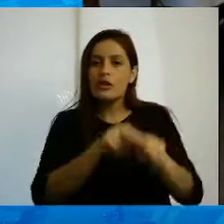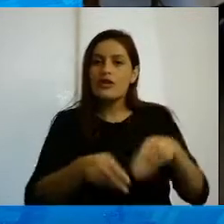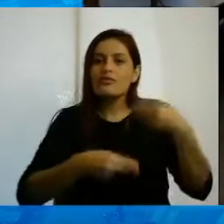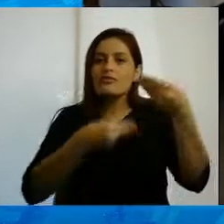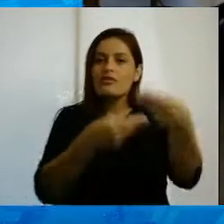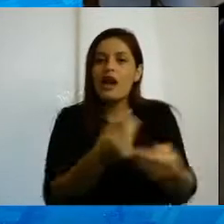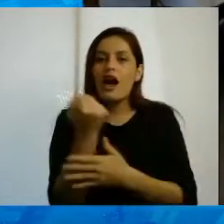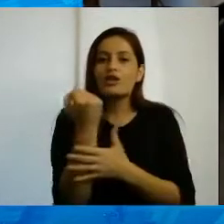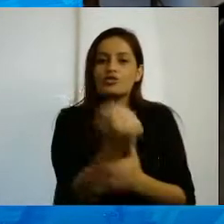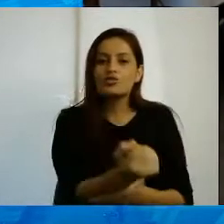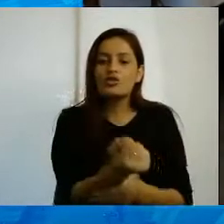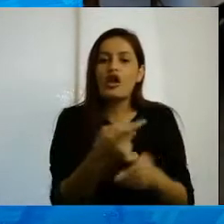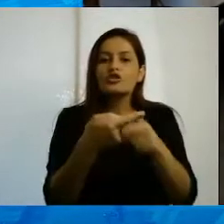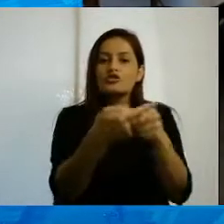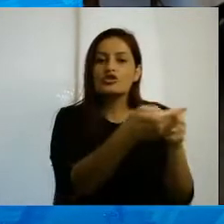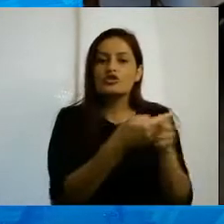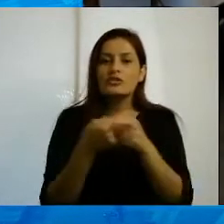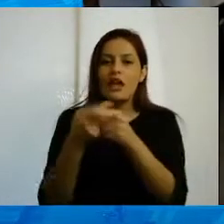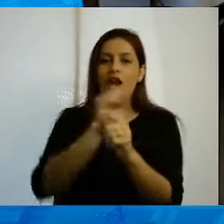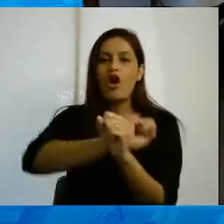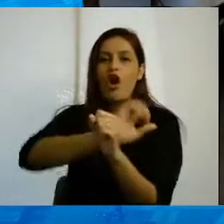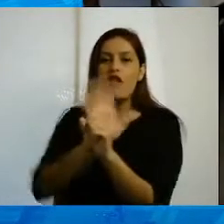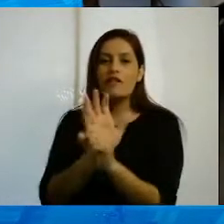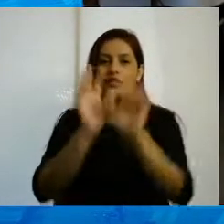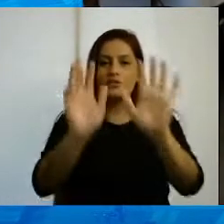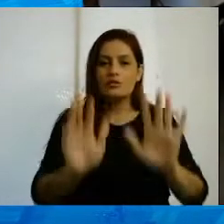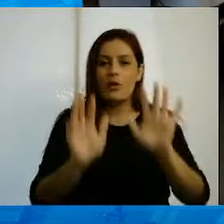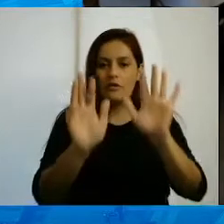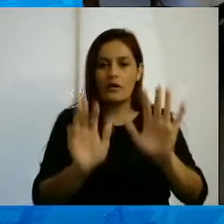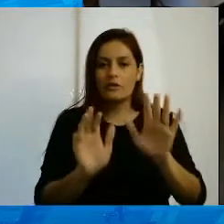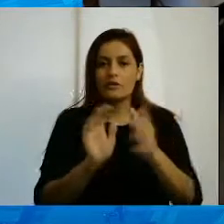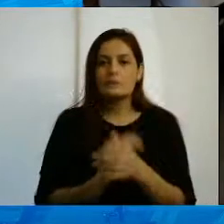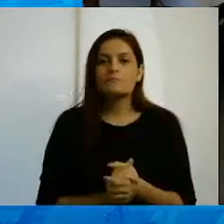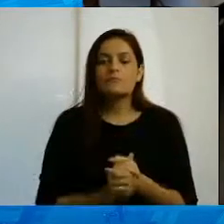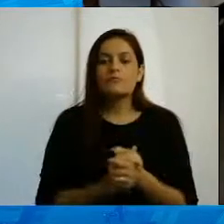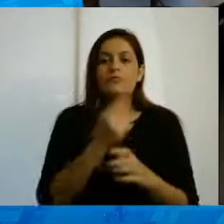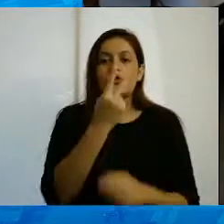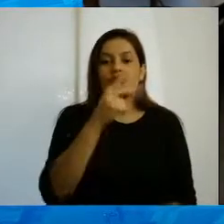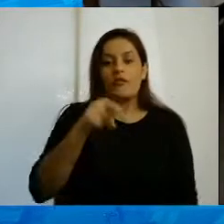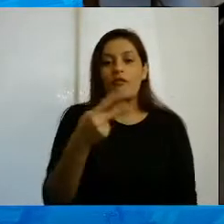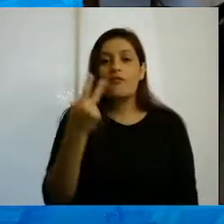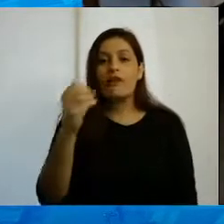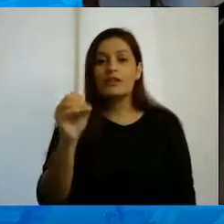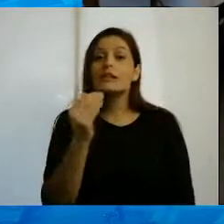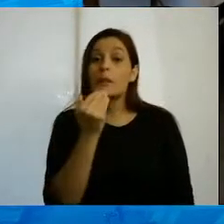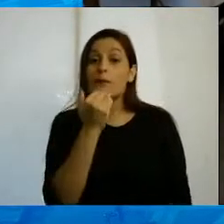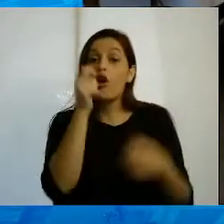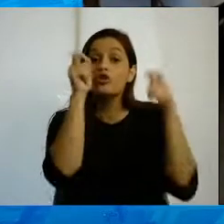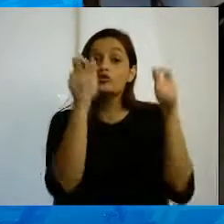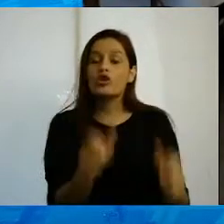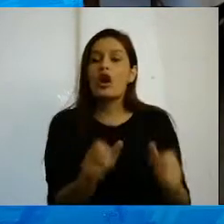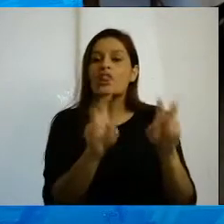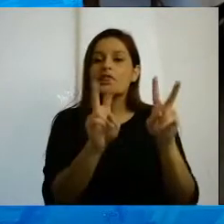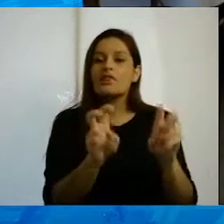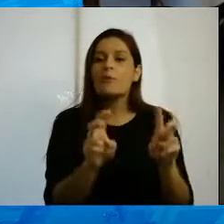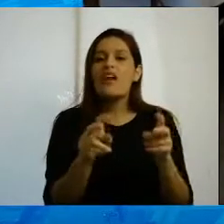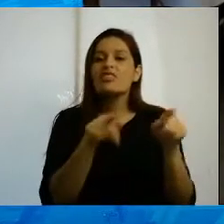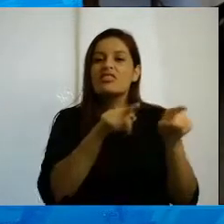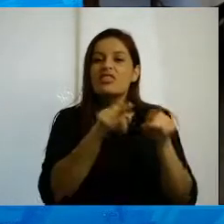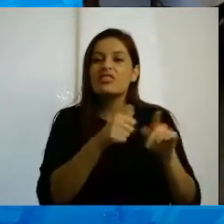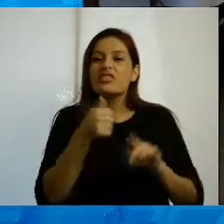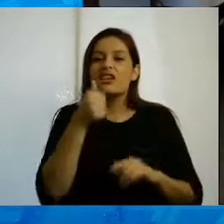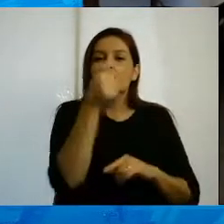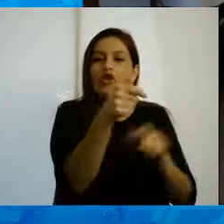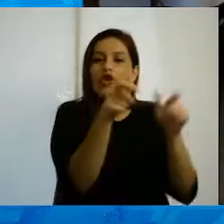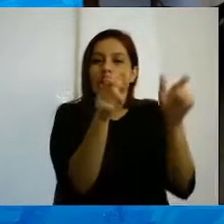entrega de ayuda social programa COVID-19. Y 2.20, ordinario también de control, respecto al informe final de auditoría